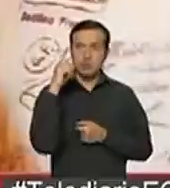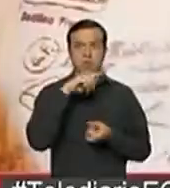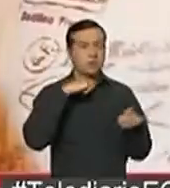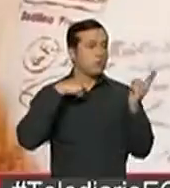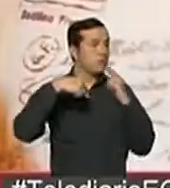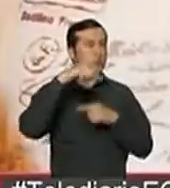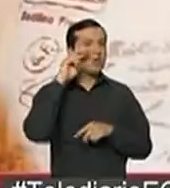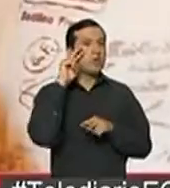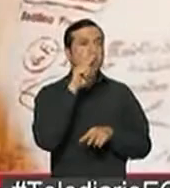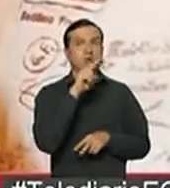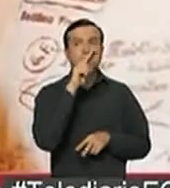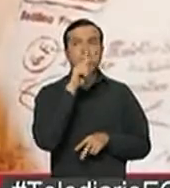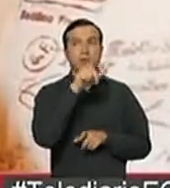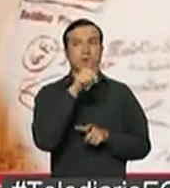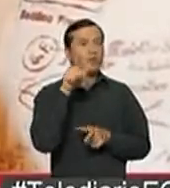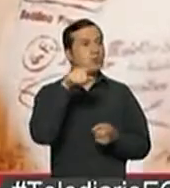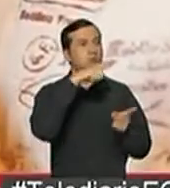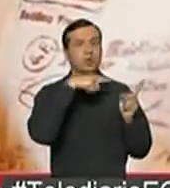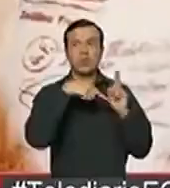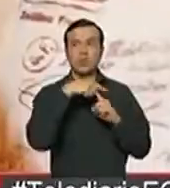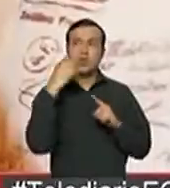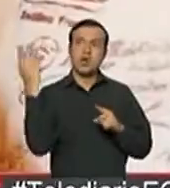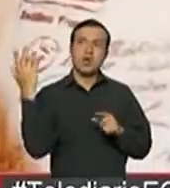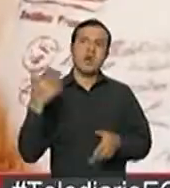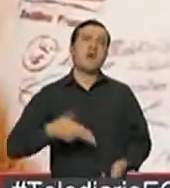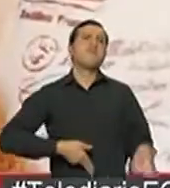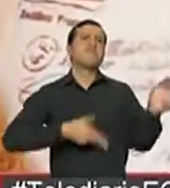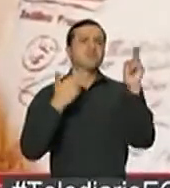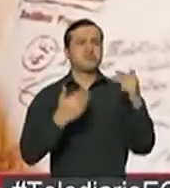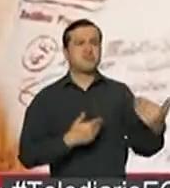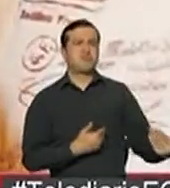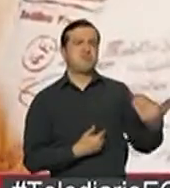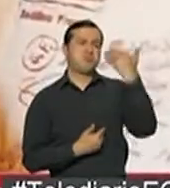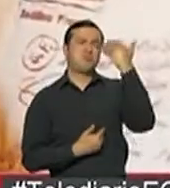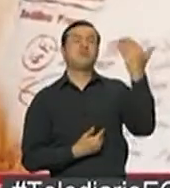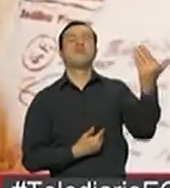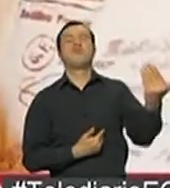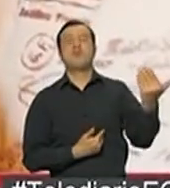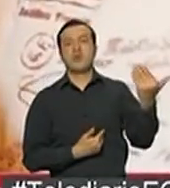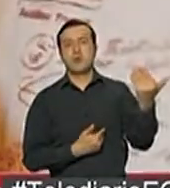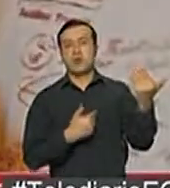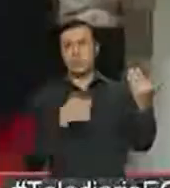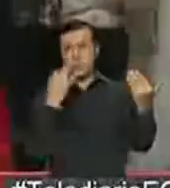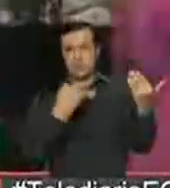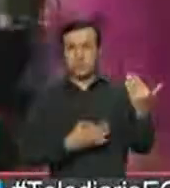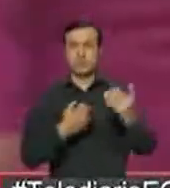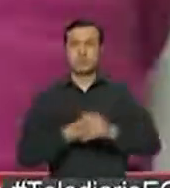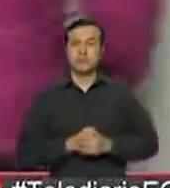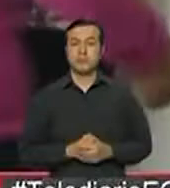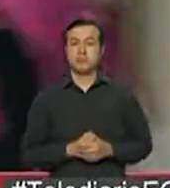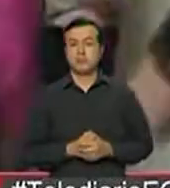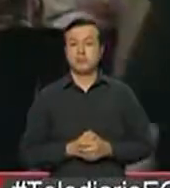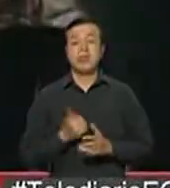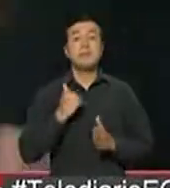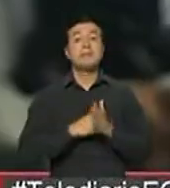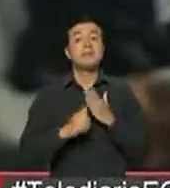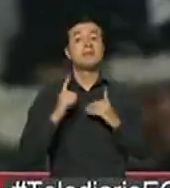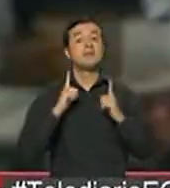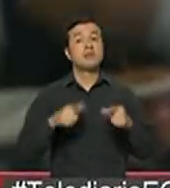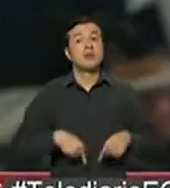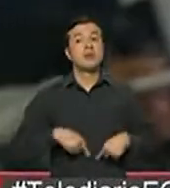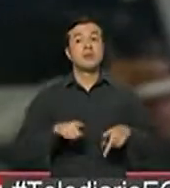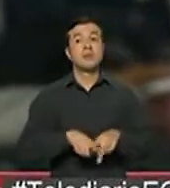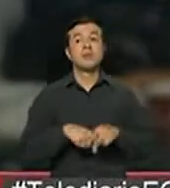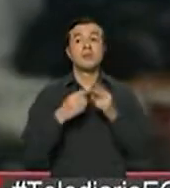ver dónde venían los carabineros y en ese momento sentí el disparo y el impacto directo en el ojo. Mientras tanto, el Ministerio de Salud ha comenzado